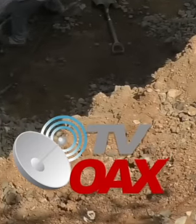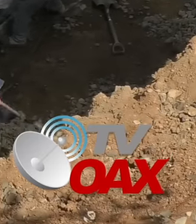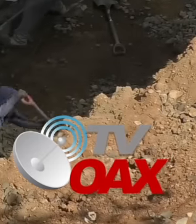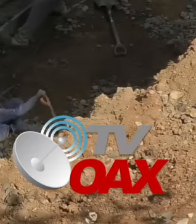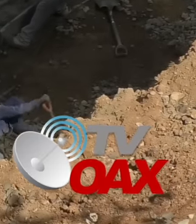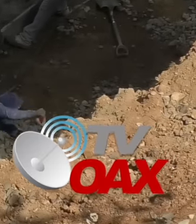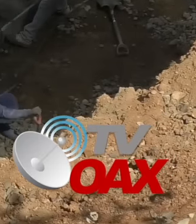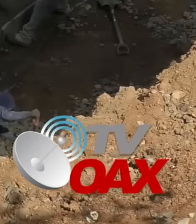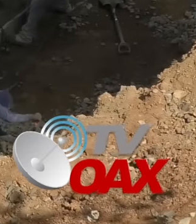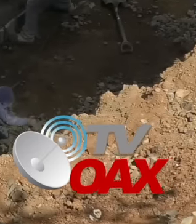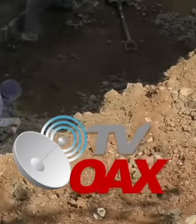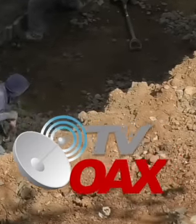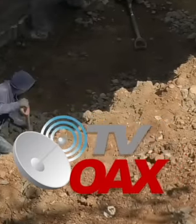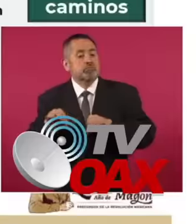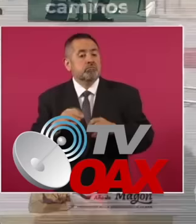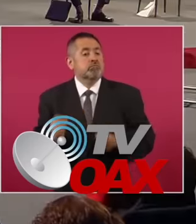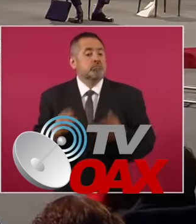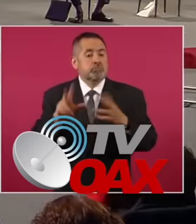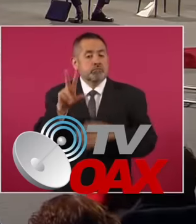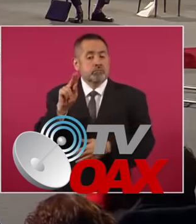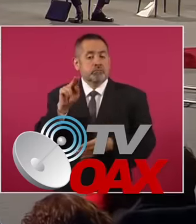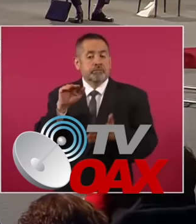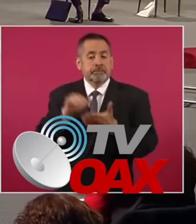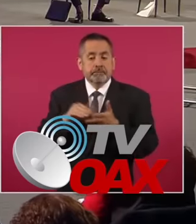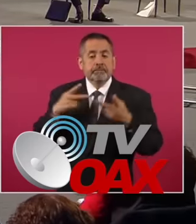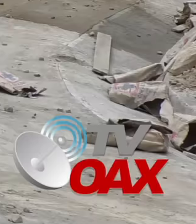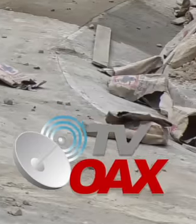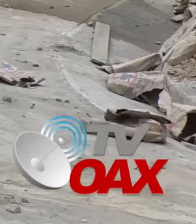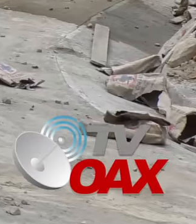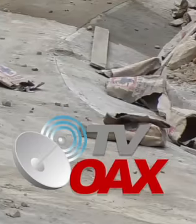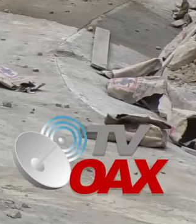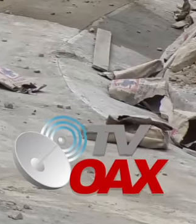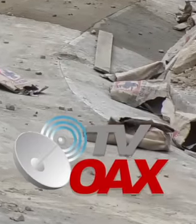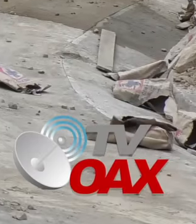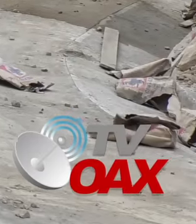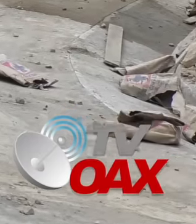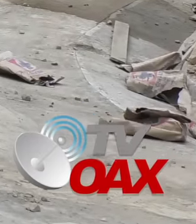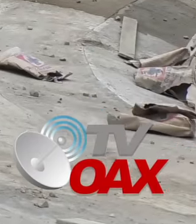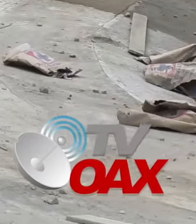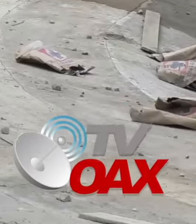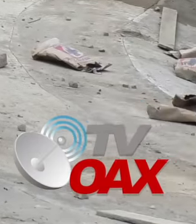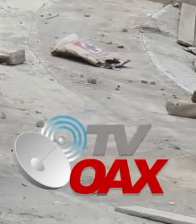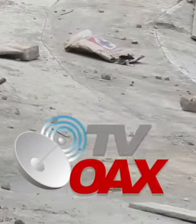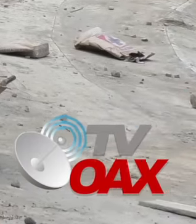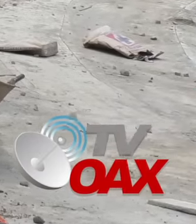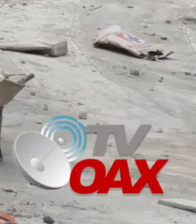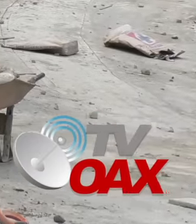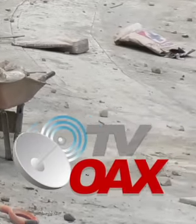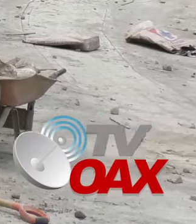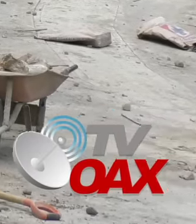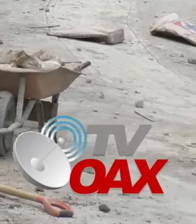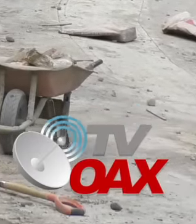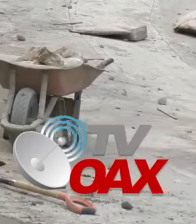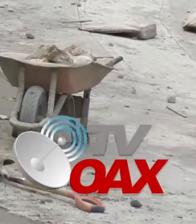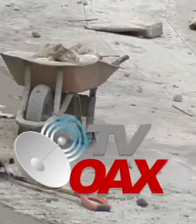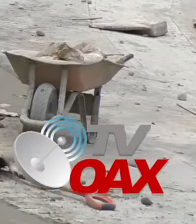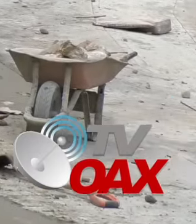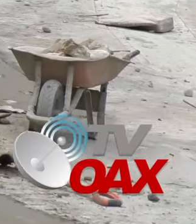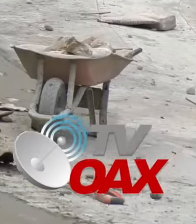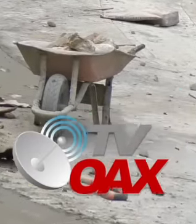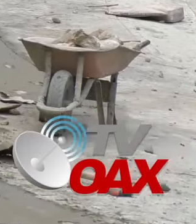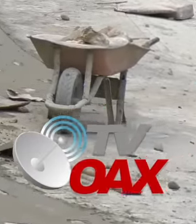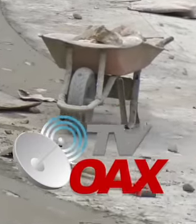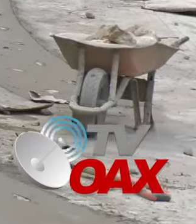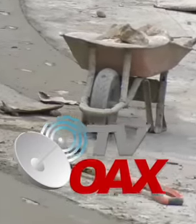generado poco más de 80.000 empleos. Ahorita ya tenemos desplegado tanto en Oaxaca como